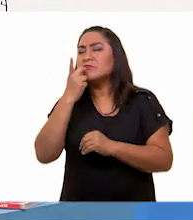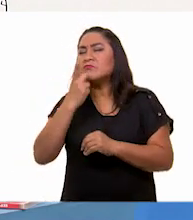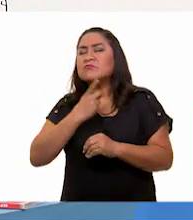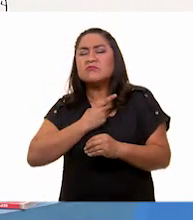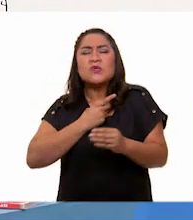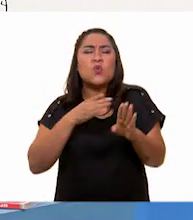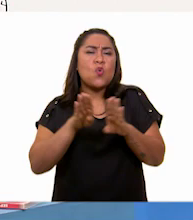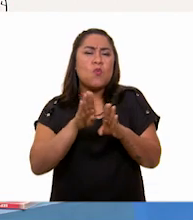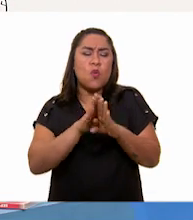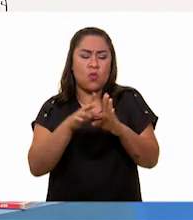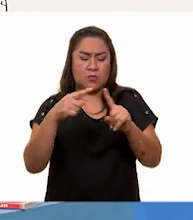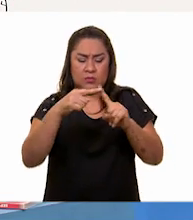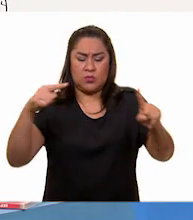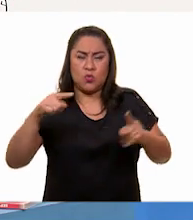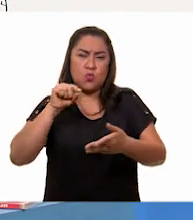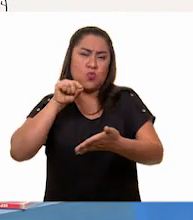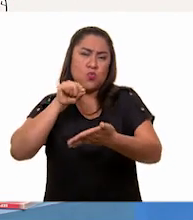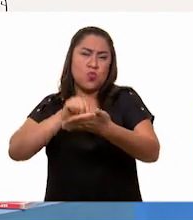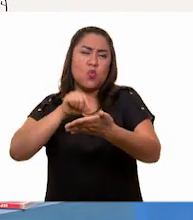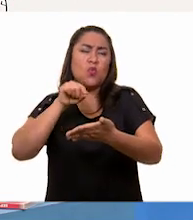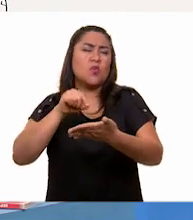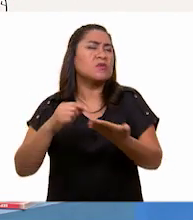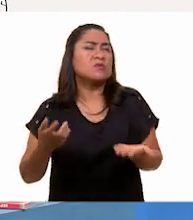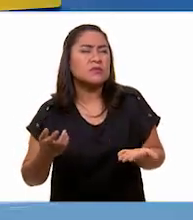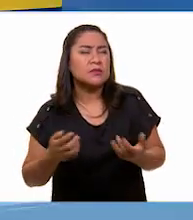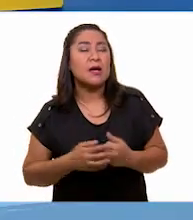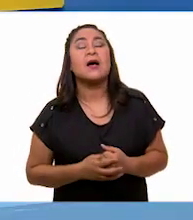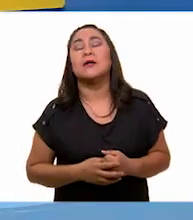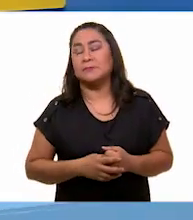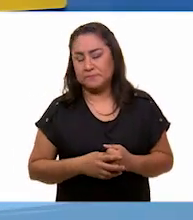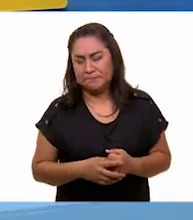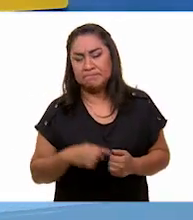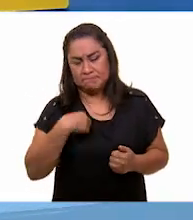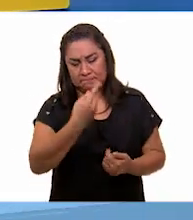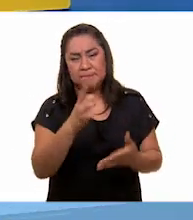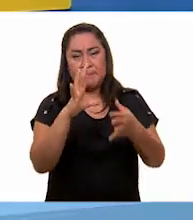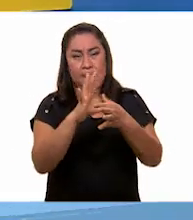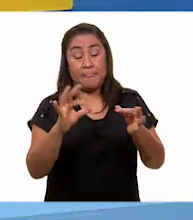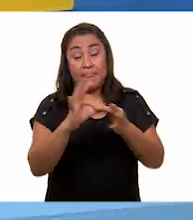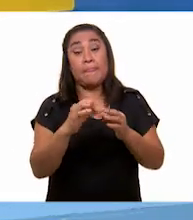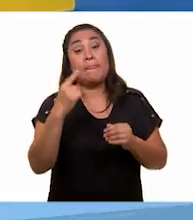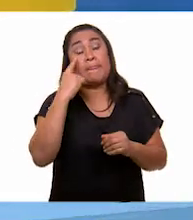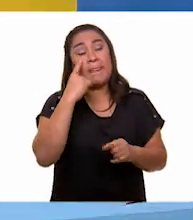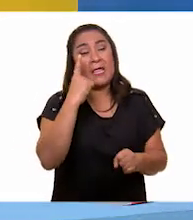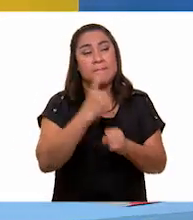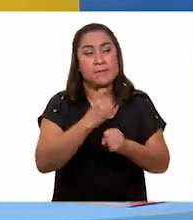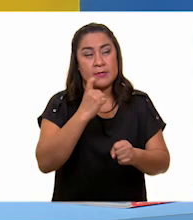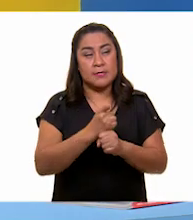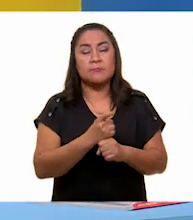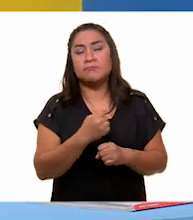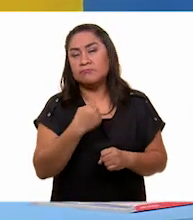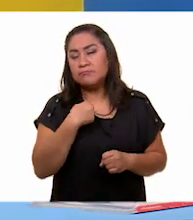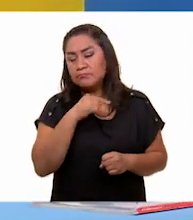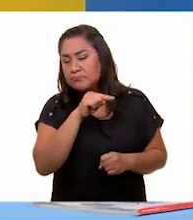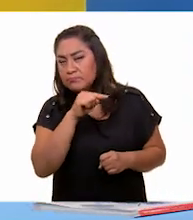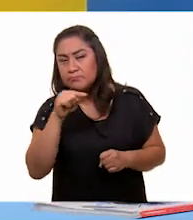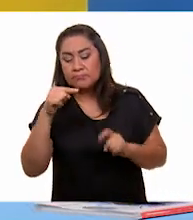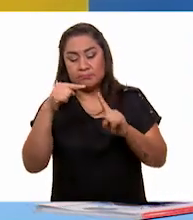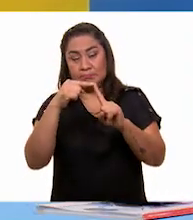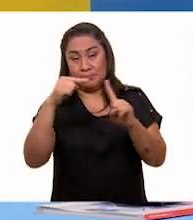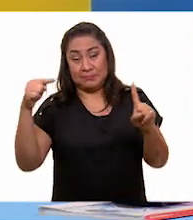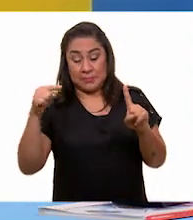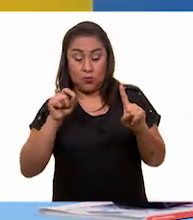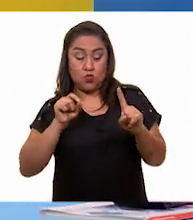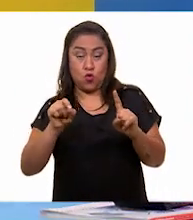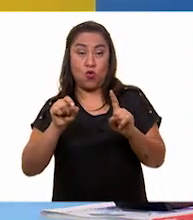con el punto decimal al desarrollar la división? Claro, maestra. Inicié buscando un número con las dos